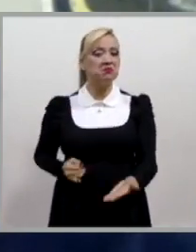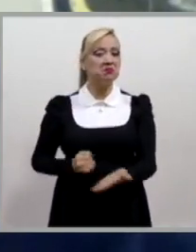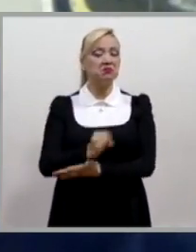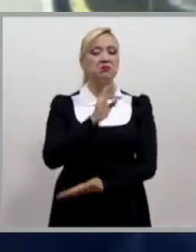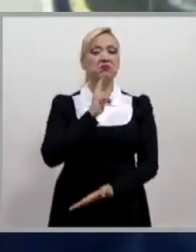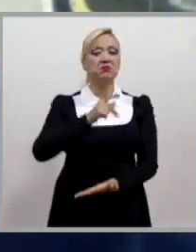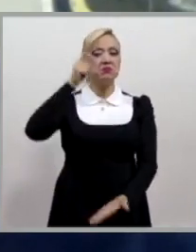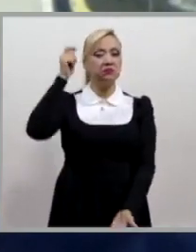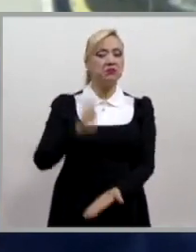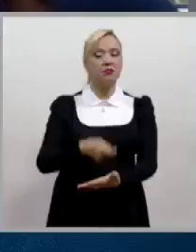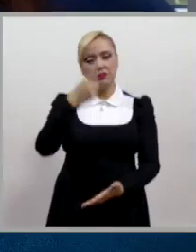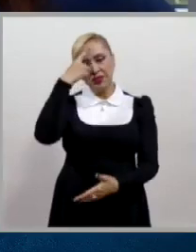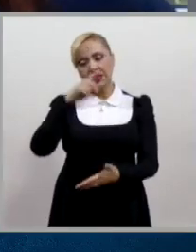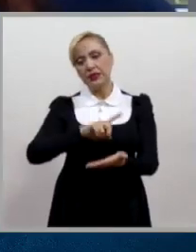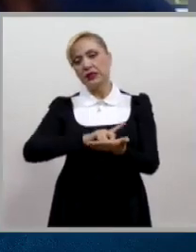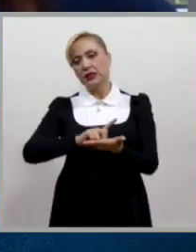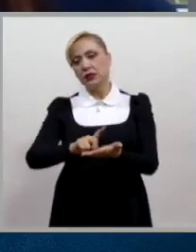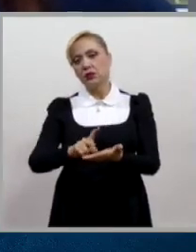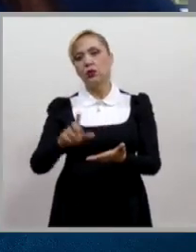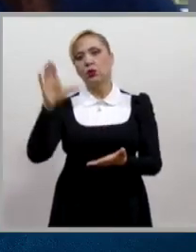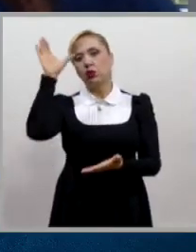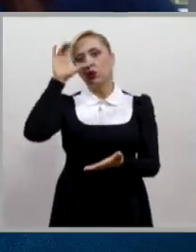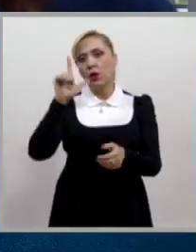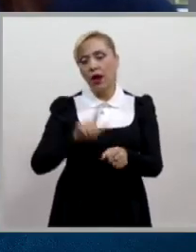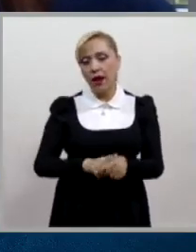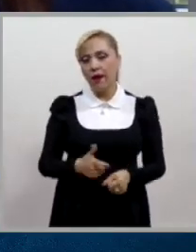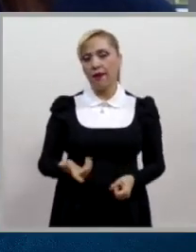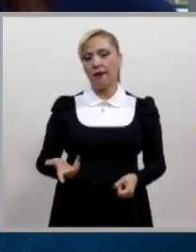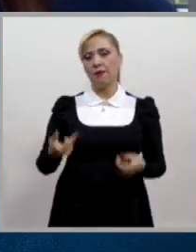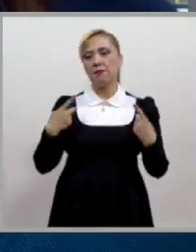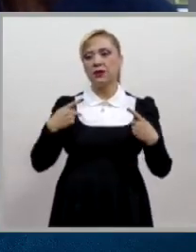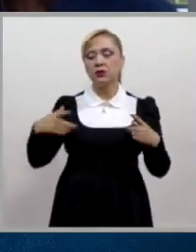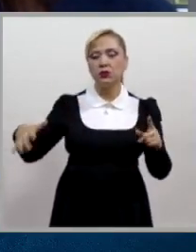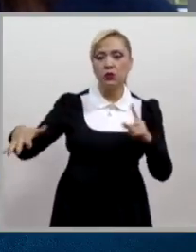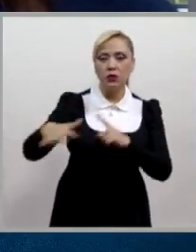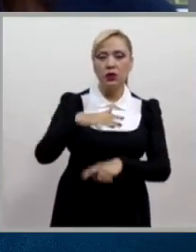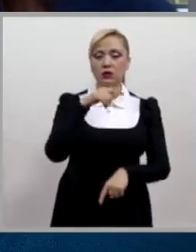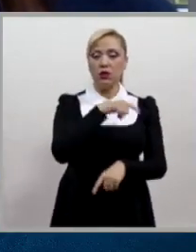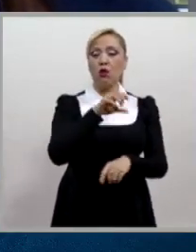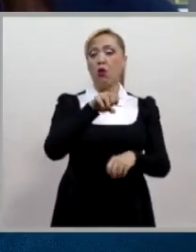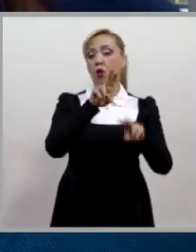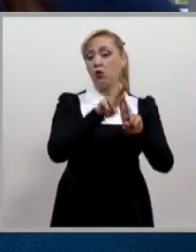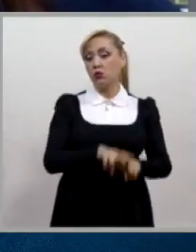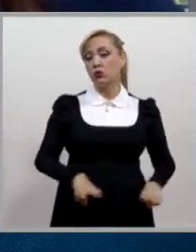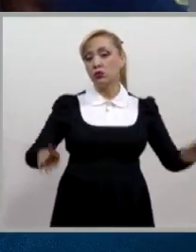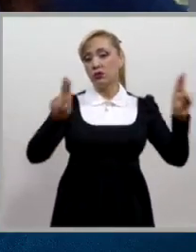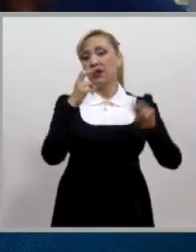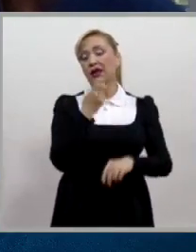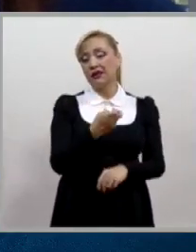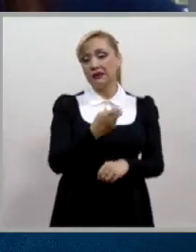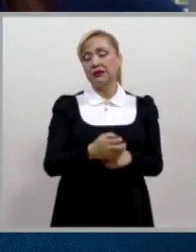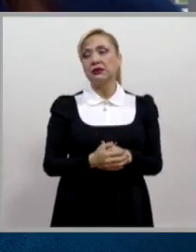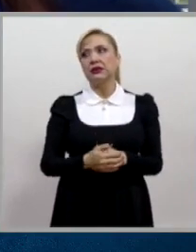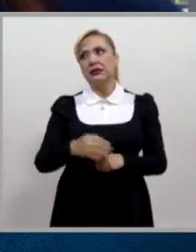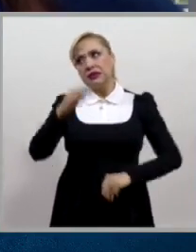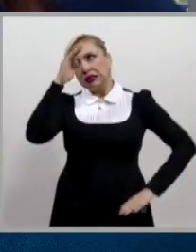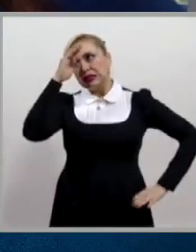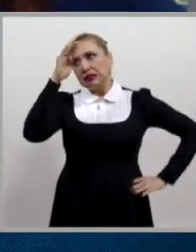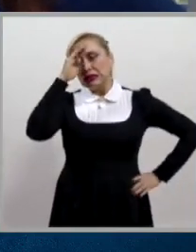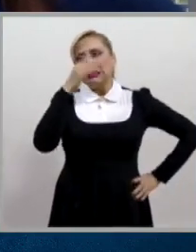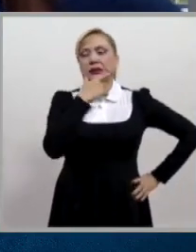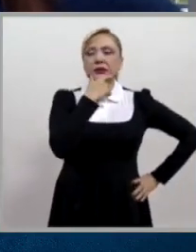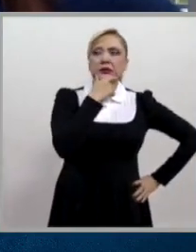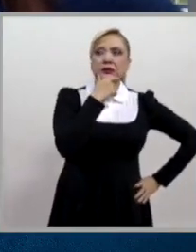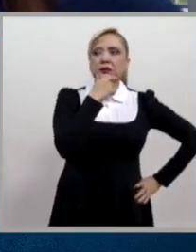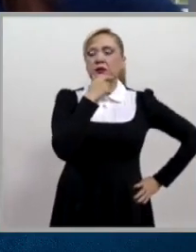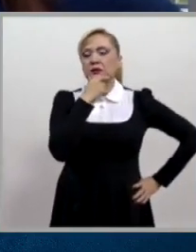amparo en materia de derechos económicos, sociales y culturales. ¿No? Es decir, incluso en el seno de las Naciones Unidas ha sido producto de reflexión